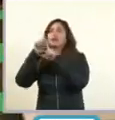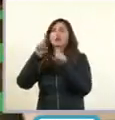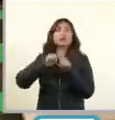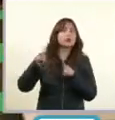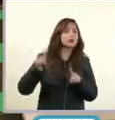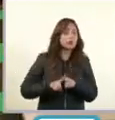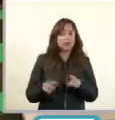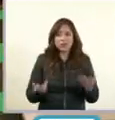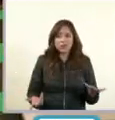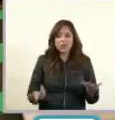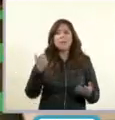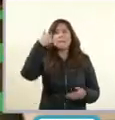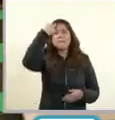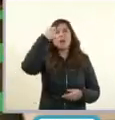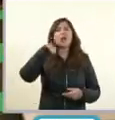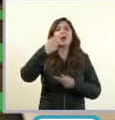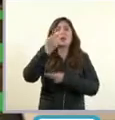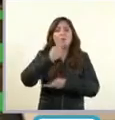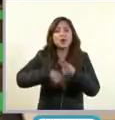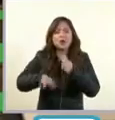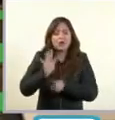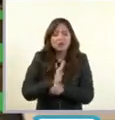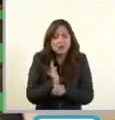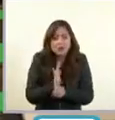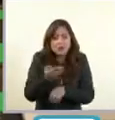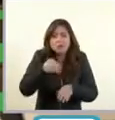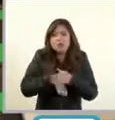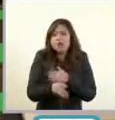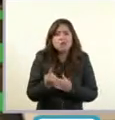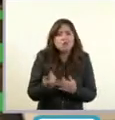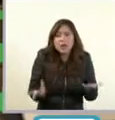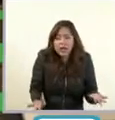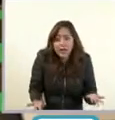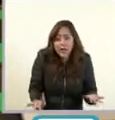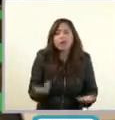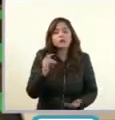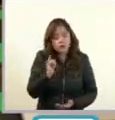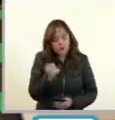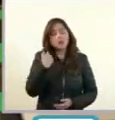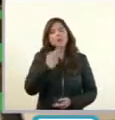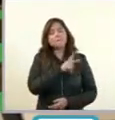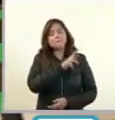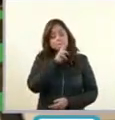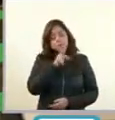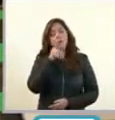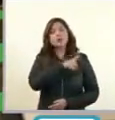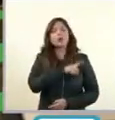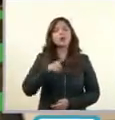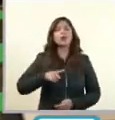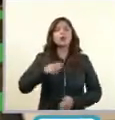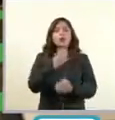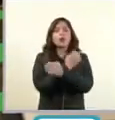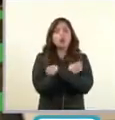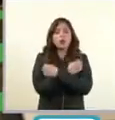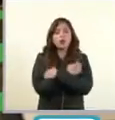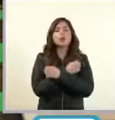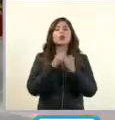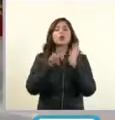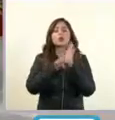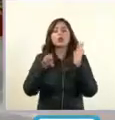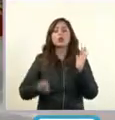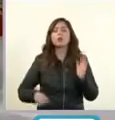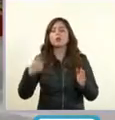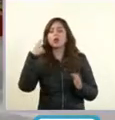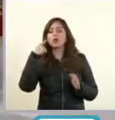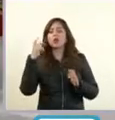es pensemos, cierto. ¿a qué quiero venir al cine? Quiero venir al cine. Por favor, háganlo con educación, eso de estar oyendo cómo abren Ay, el no, envase, no,